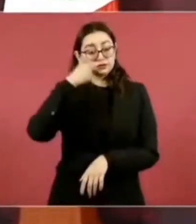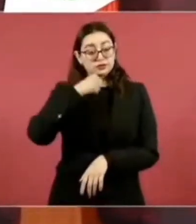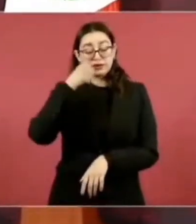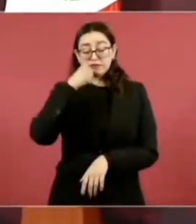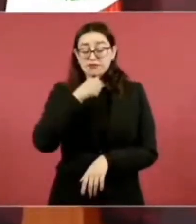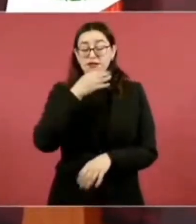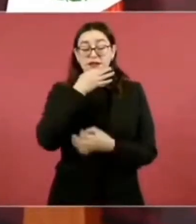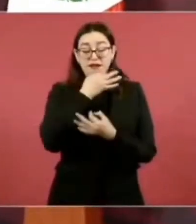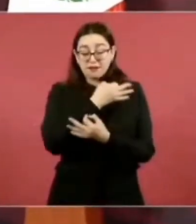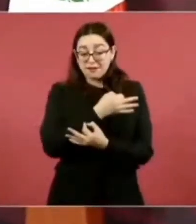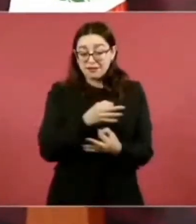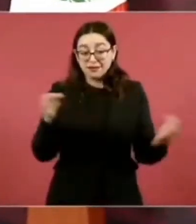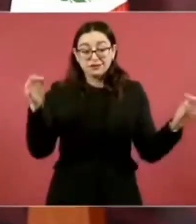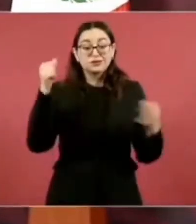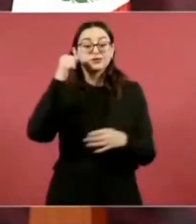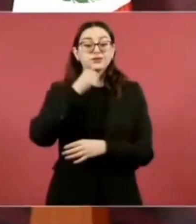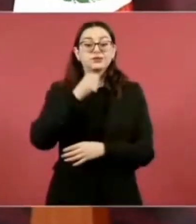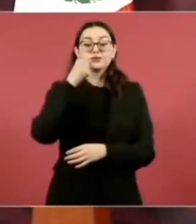menospreciar